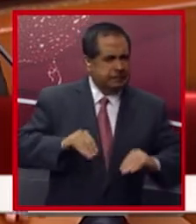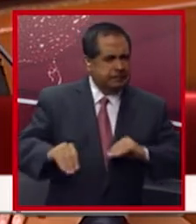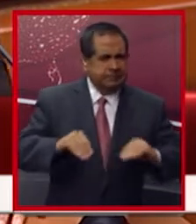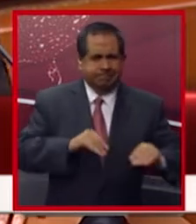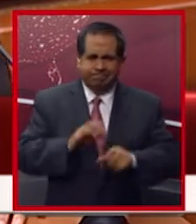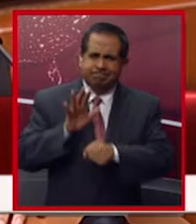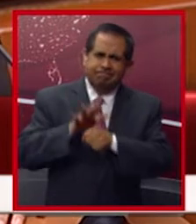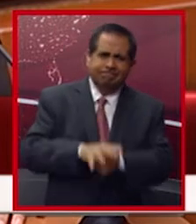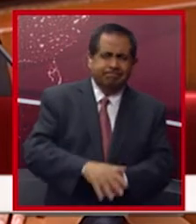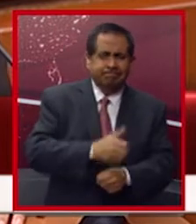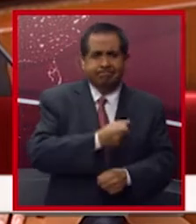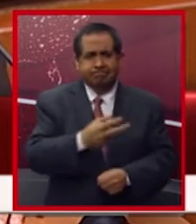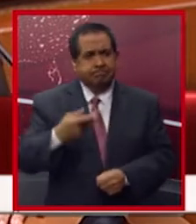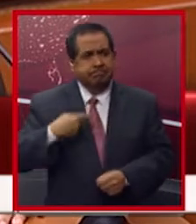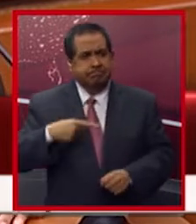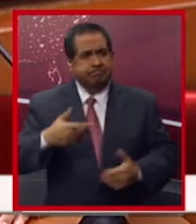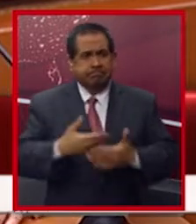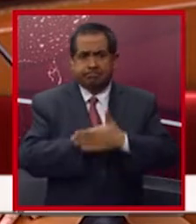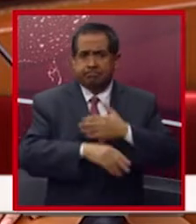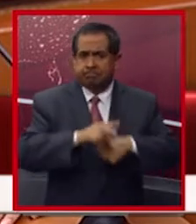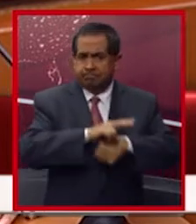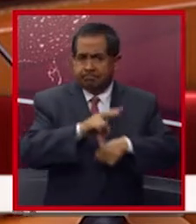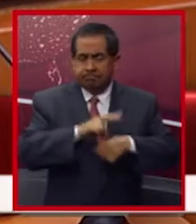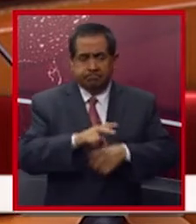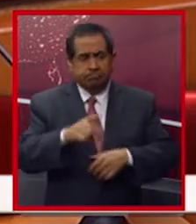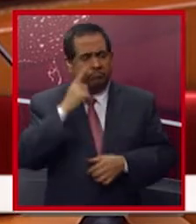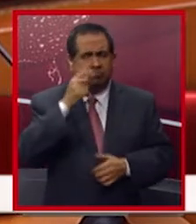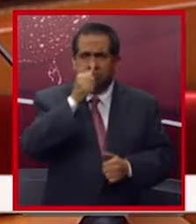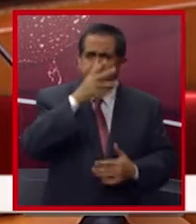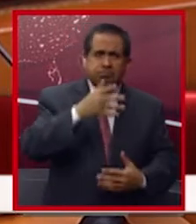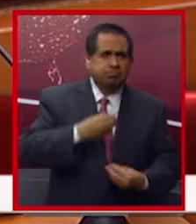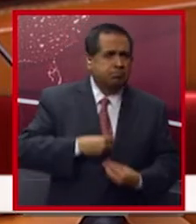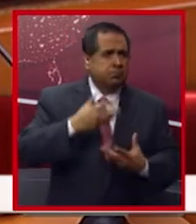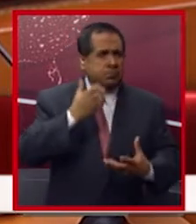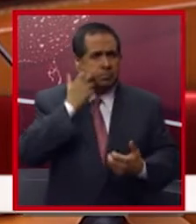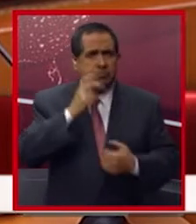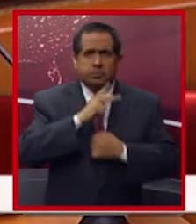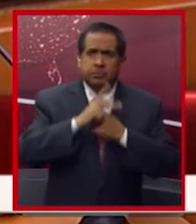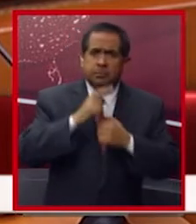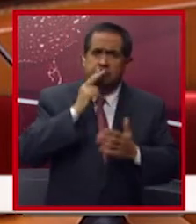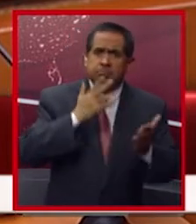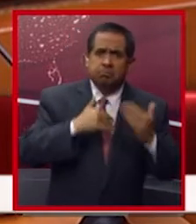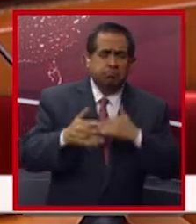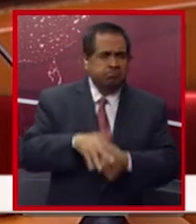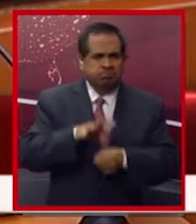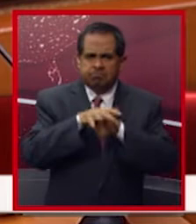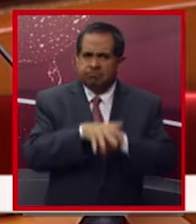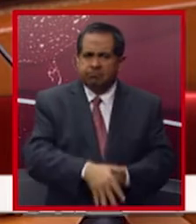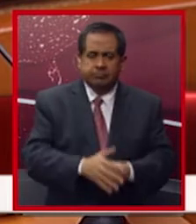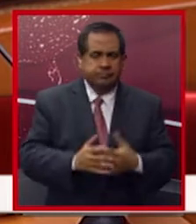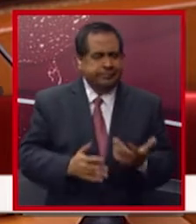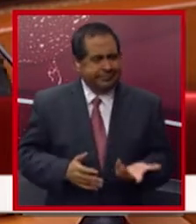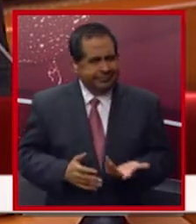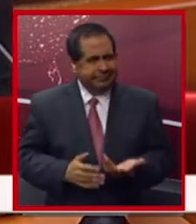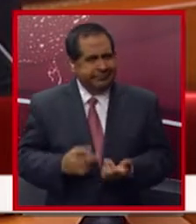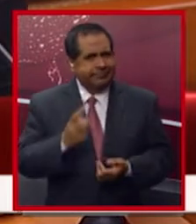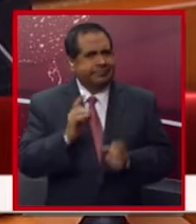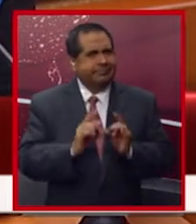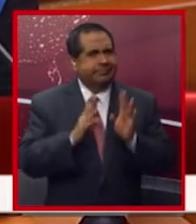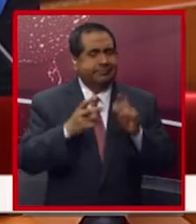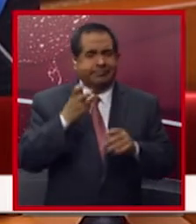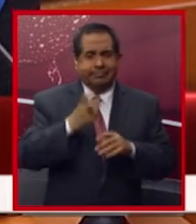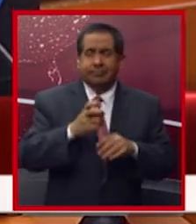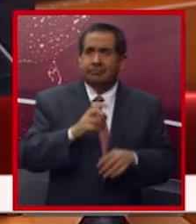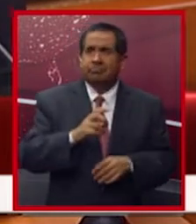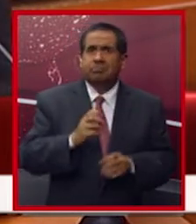a ciudadanos que se manifiestan por un país mejor, que ha provocado más